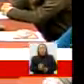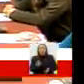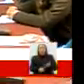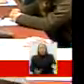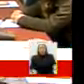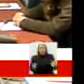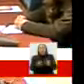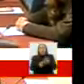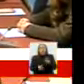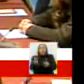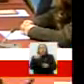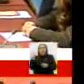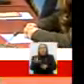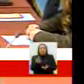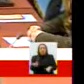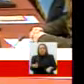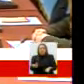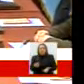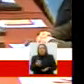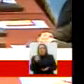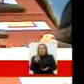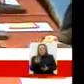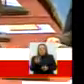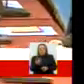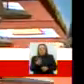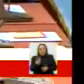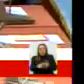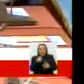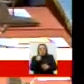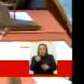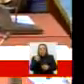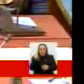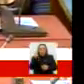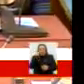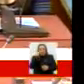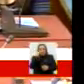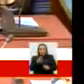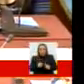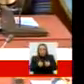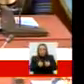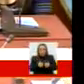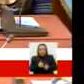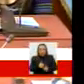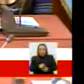congresista de un momento a otro. Uno. Dos. Que sea consecuente su vida